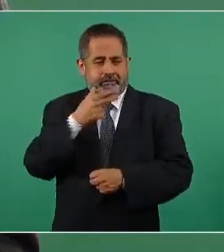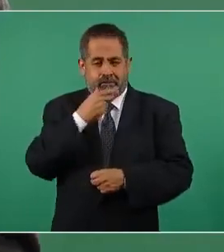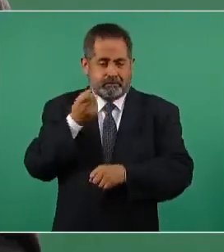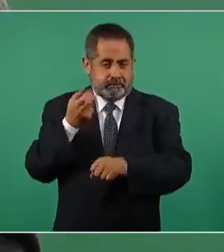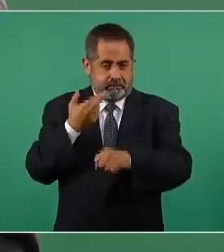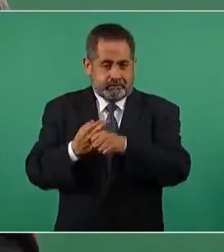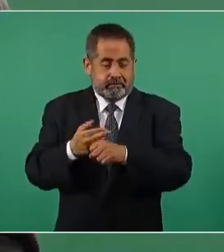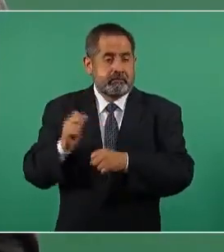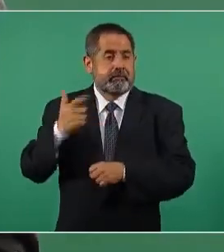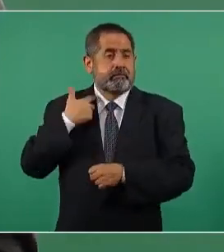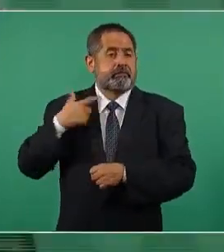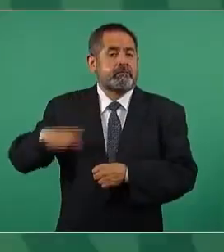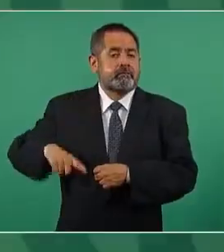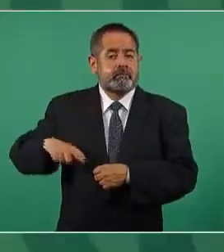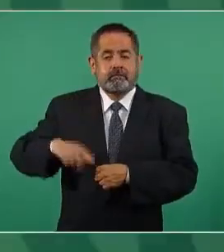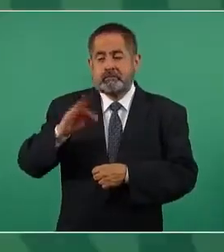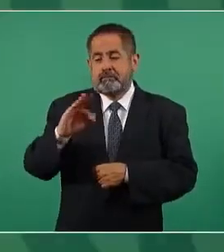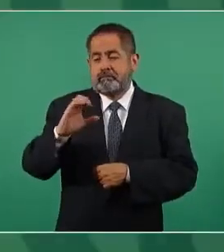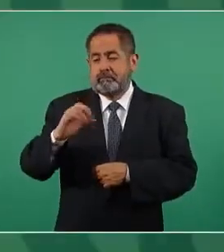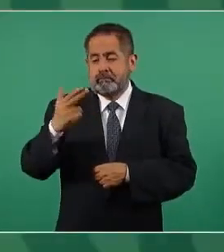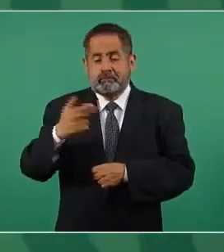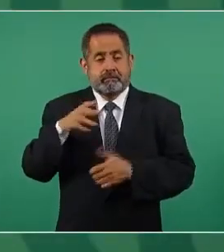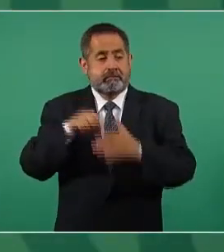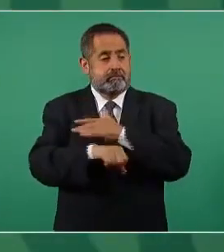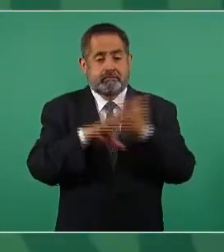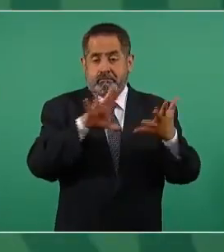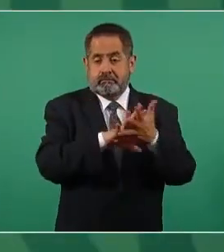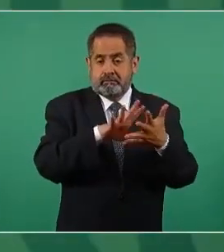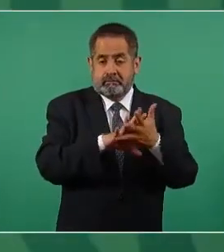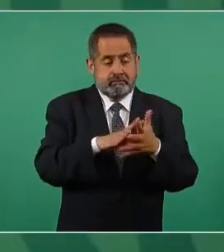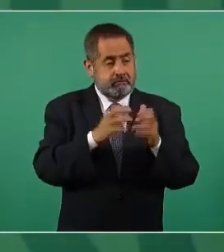del gobierno de Felipe Calderón esté en la cárcel,